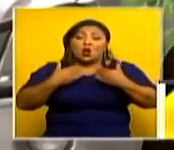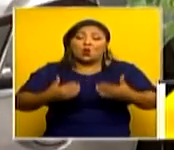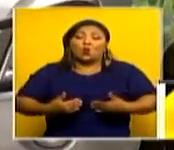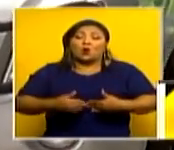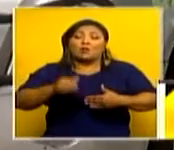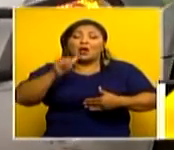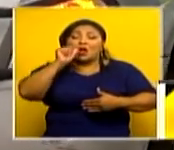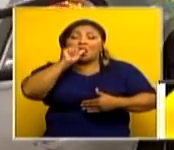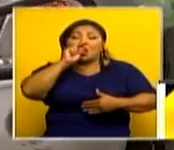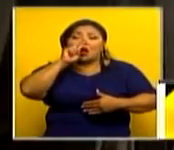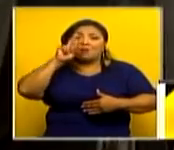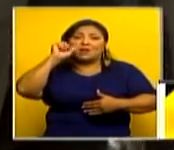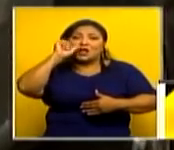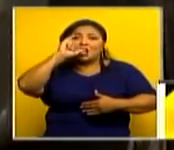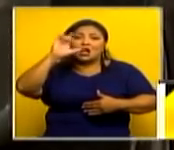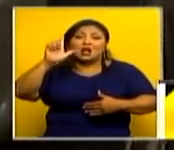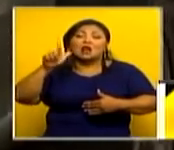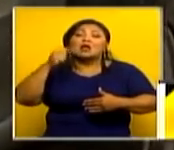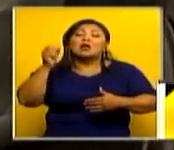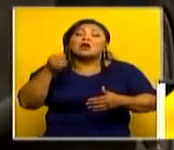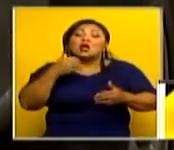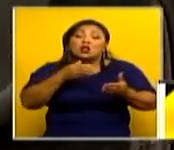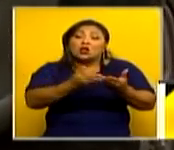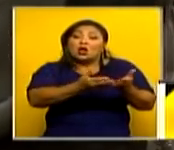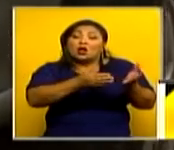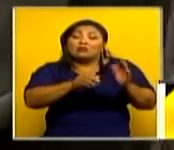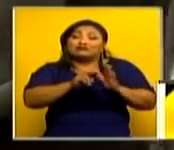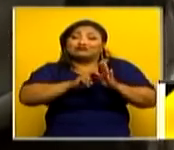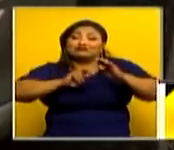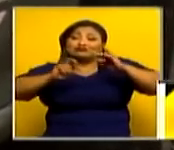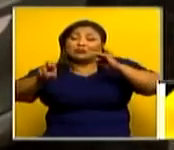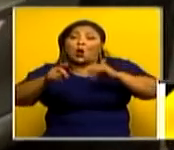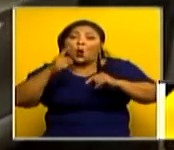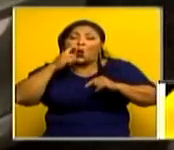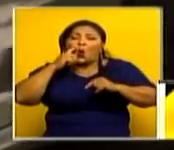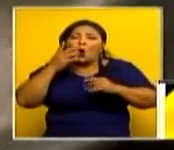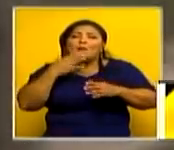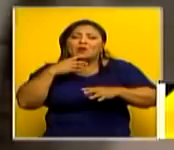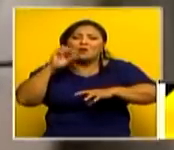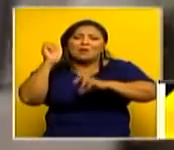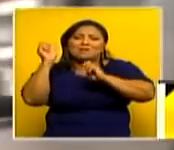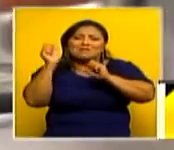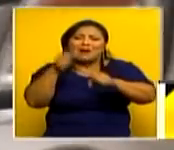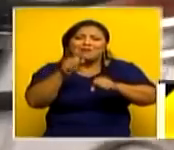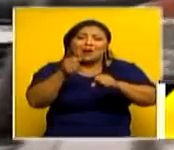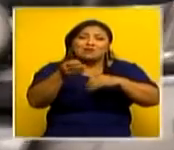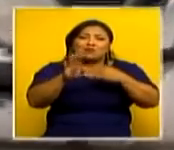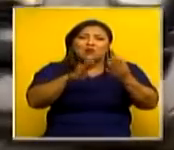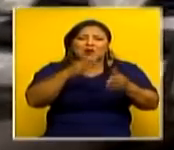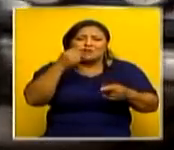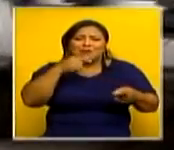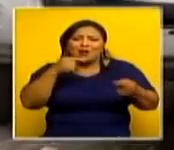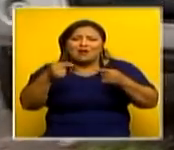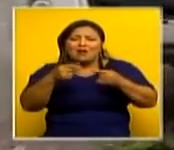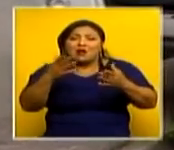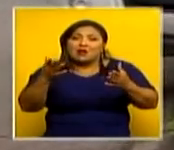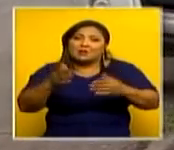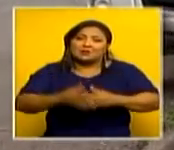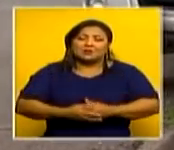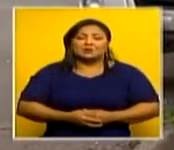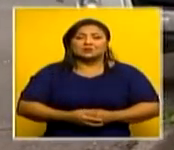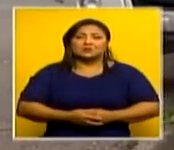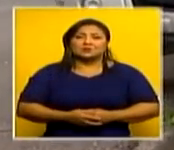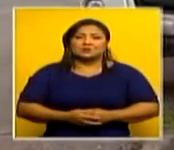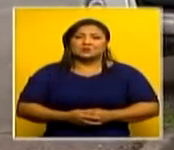era trasladado hasta la morgue. Un hombre fue asesinado a garrotazos en lo que sería una venganza mortal. Javier